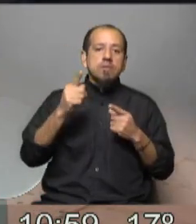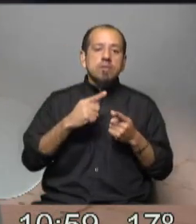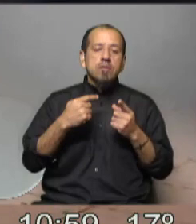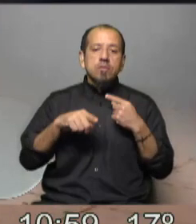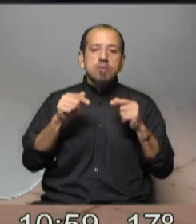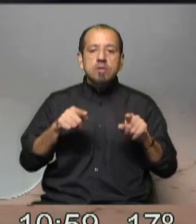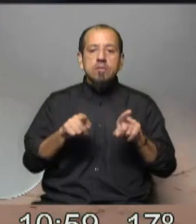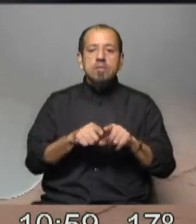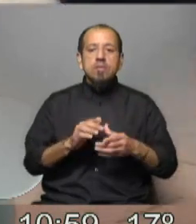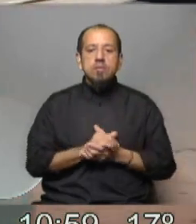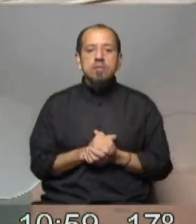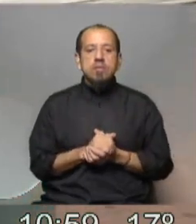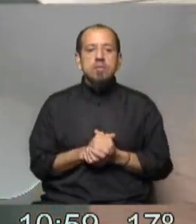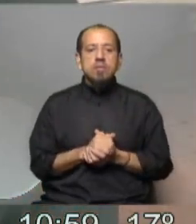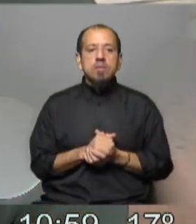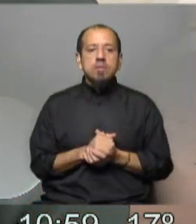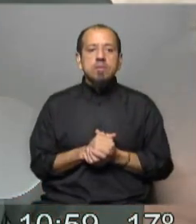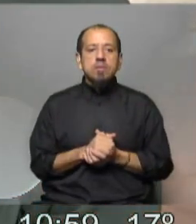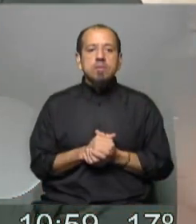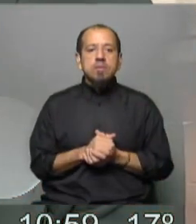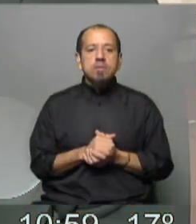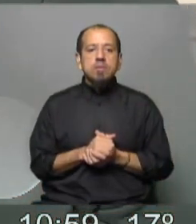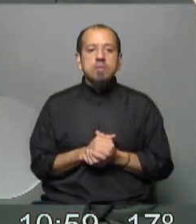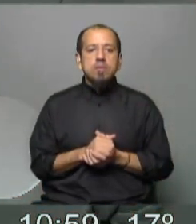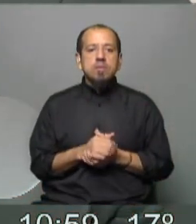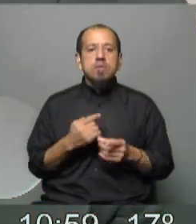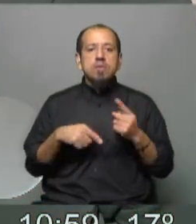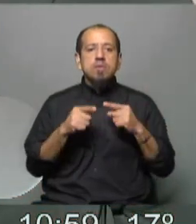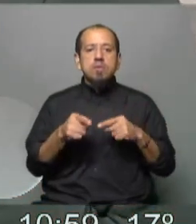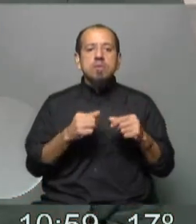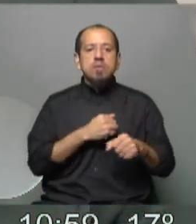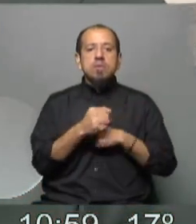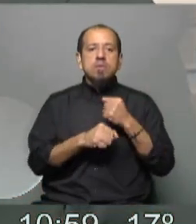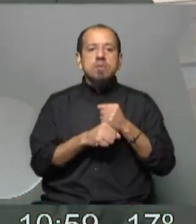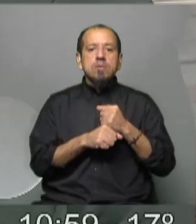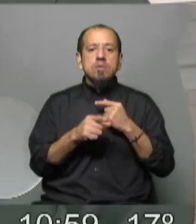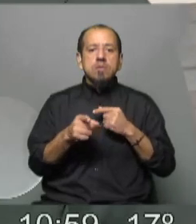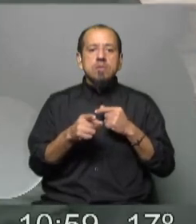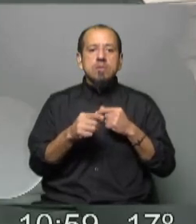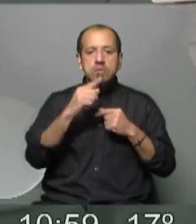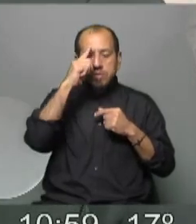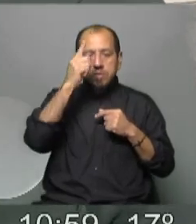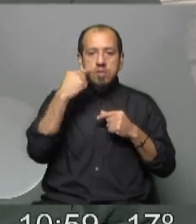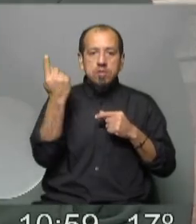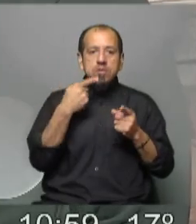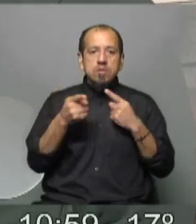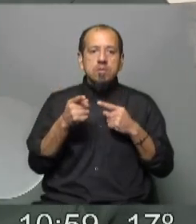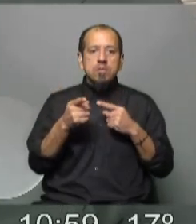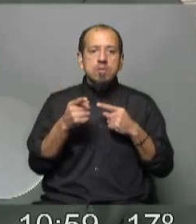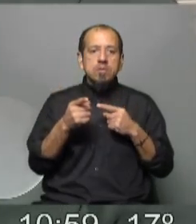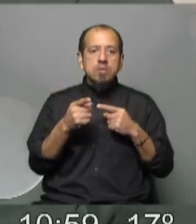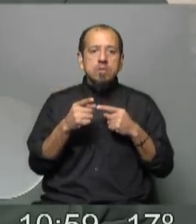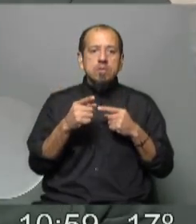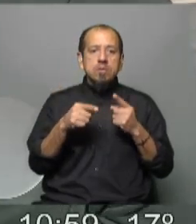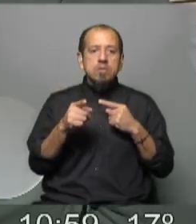mismo en este caso. Bueno, aprovechando que te tenemos, Martín, me veo tentado a preguntarte cómo va a ser tu año. Sé que vas a estar en el exterior, parece que vas a estar en Oceanía,